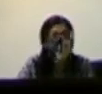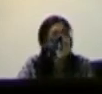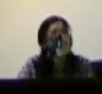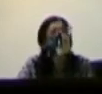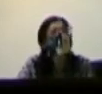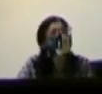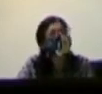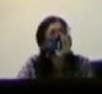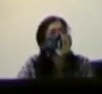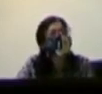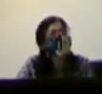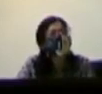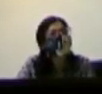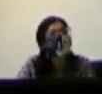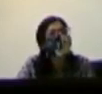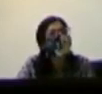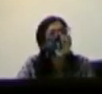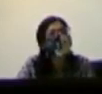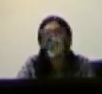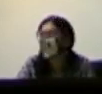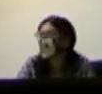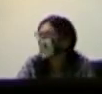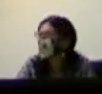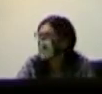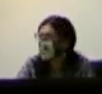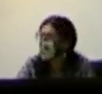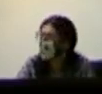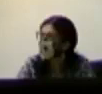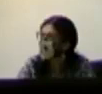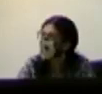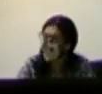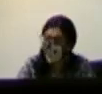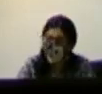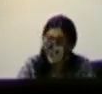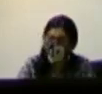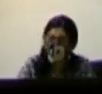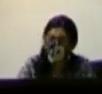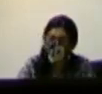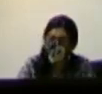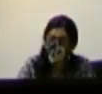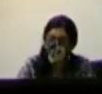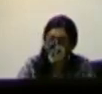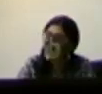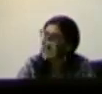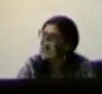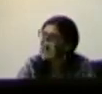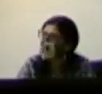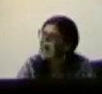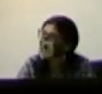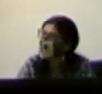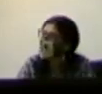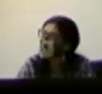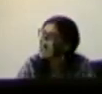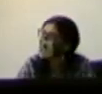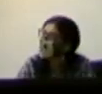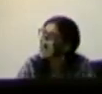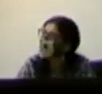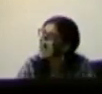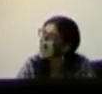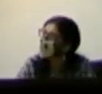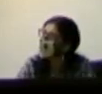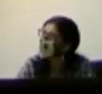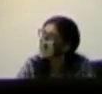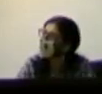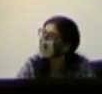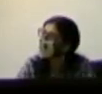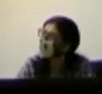proyección. Bueno, pues se le han requerido una serie de documentos en la mañana de hoy que se le estarán cursando